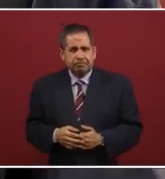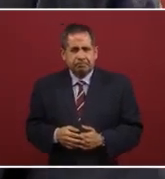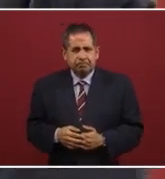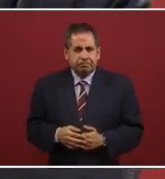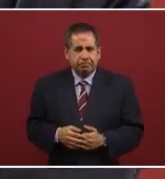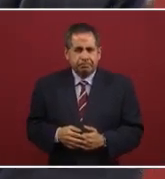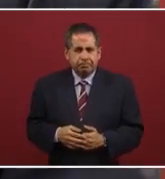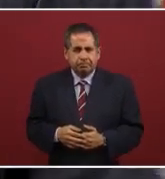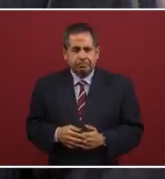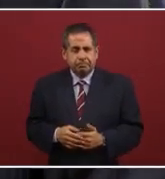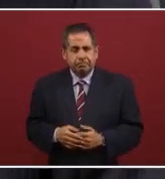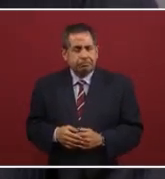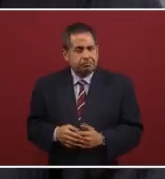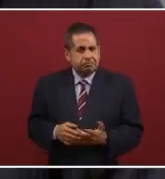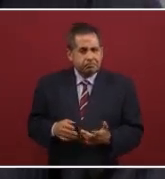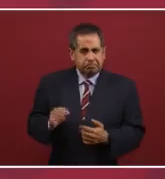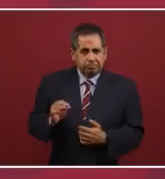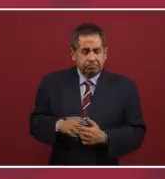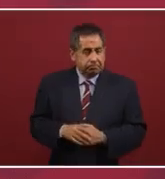iba a negar algo, ¿no?